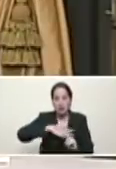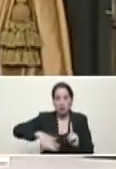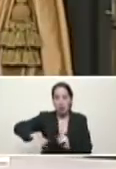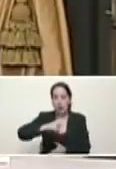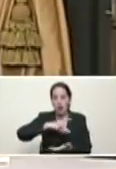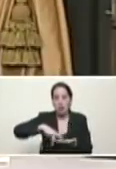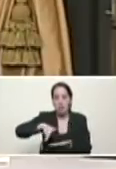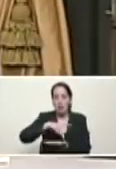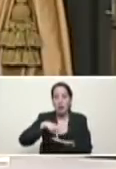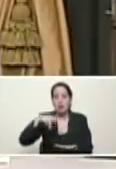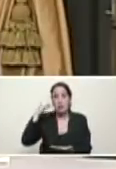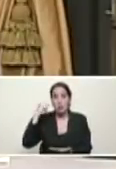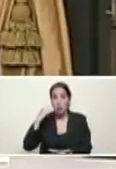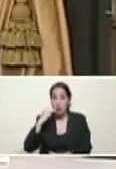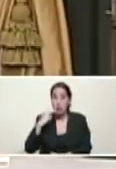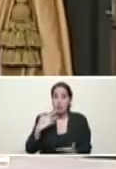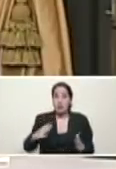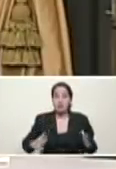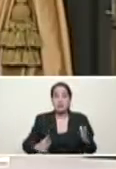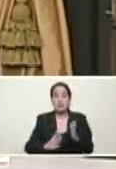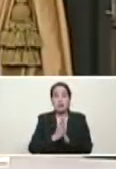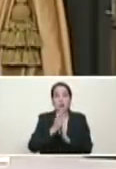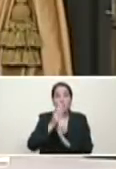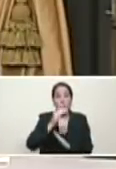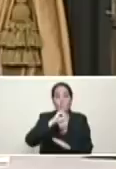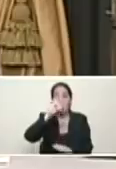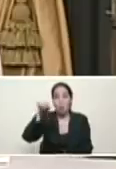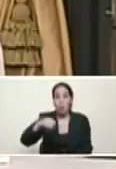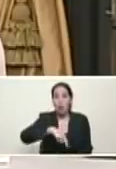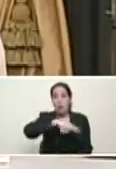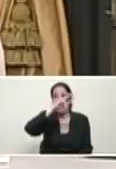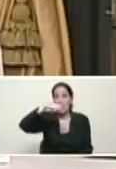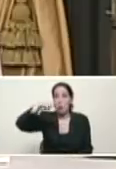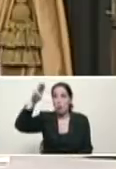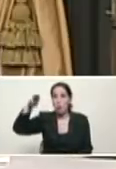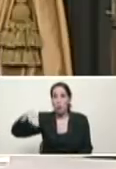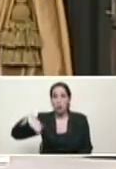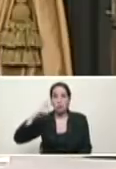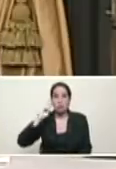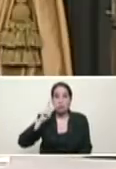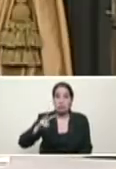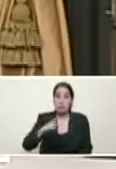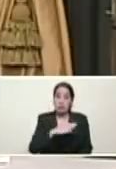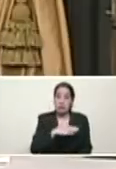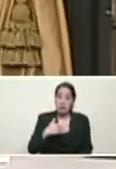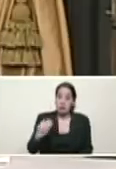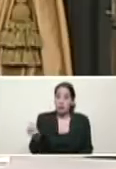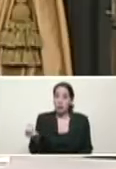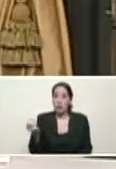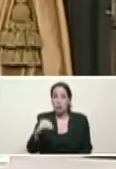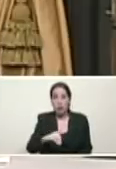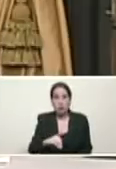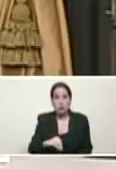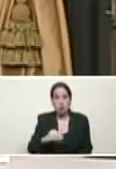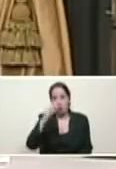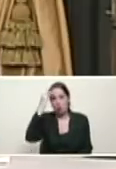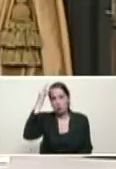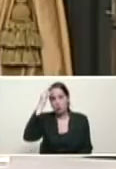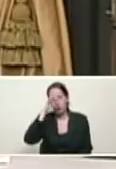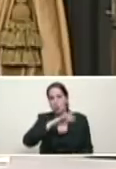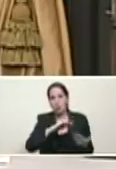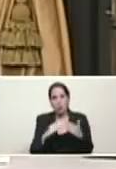Plaza Bolívar de San Juan de los Morros, que es un monumento a la belleza. Así quiero yo incorporar a todos los consejos comunales,